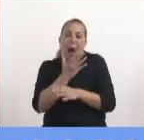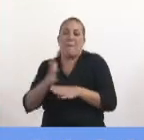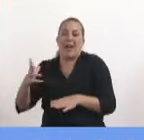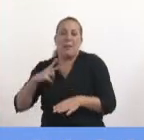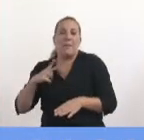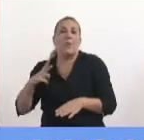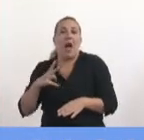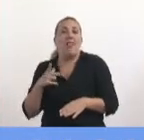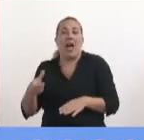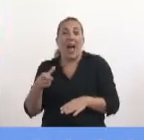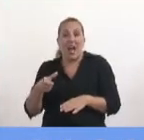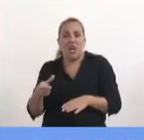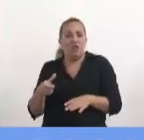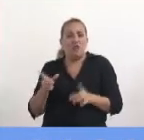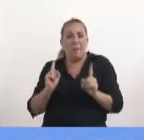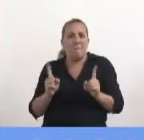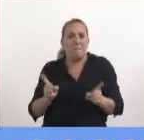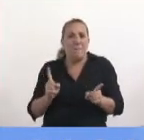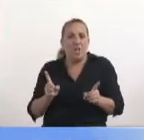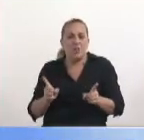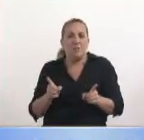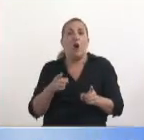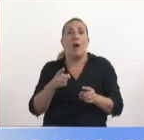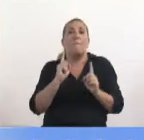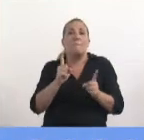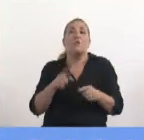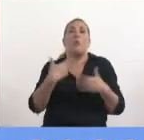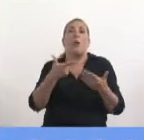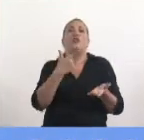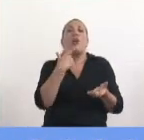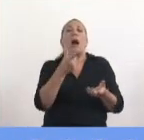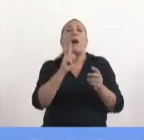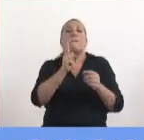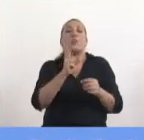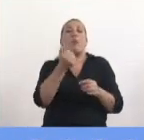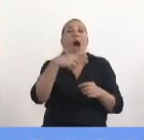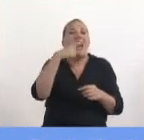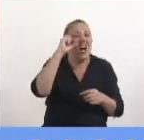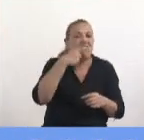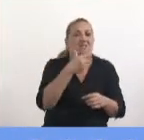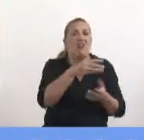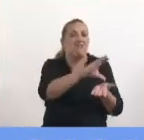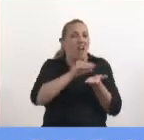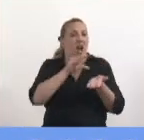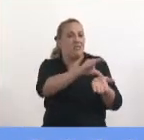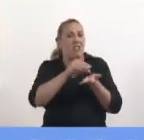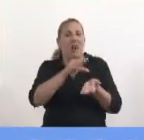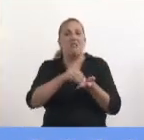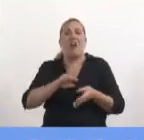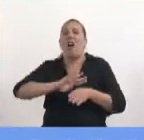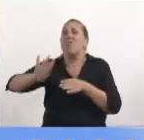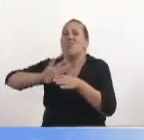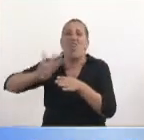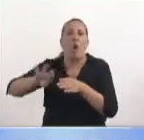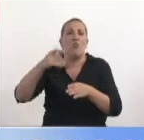eso desfinanció, desfinanció el ANSES, desfinanció el país y lo cubrieron con deudas. Y